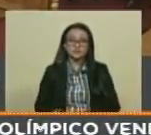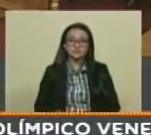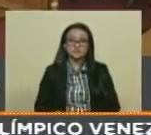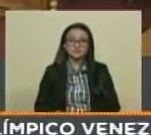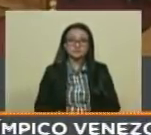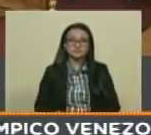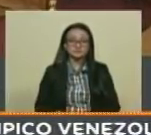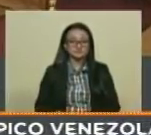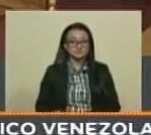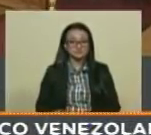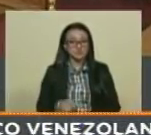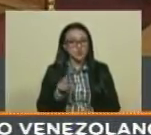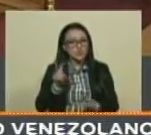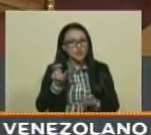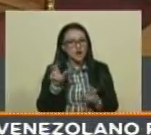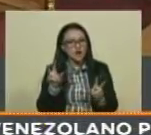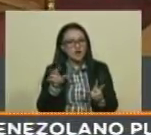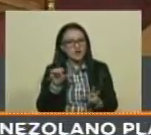Intocable.